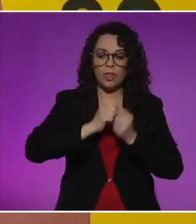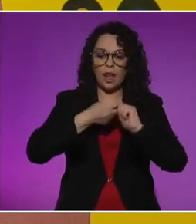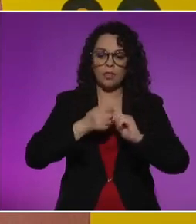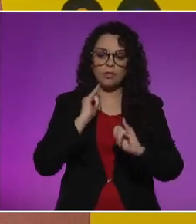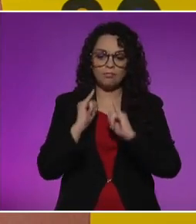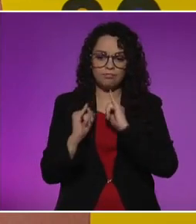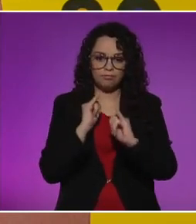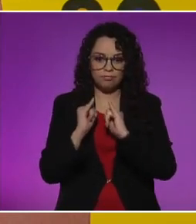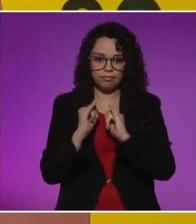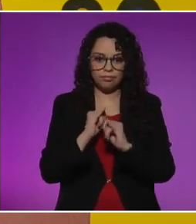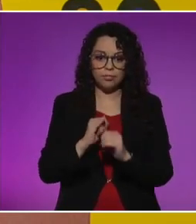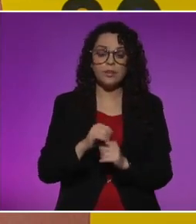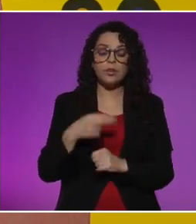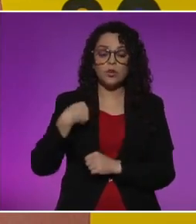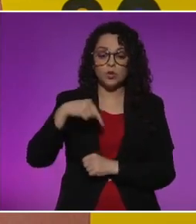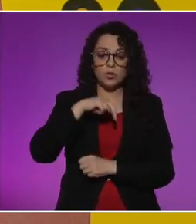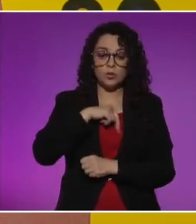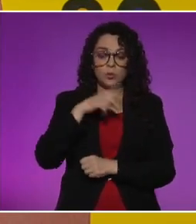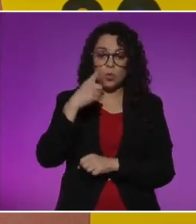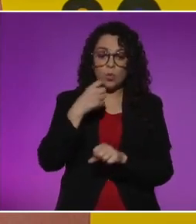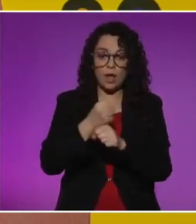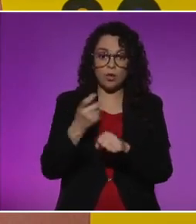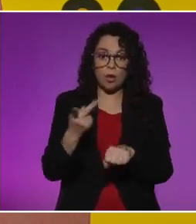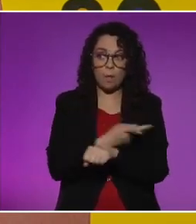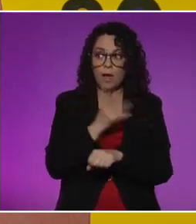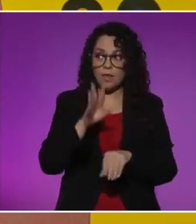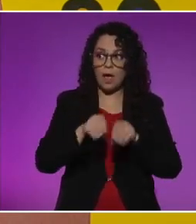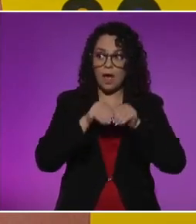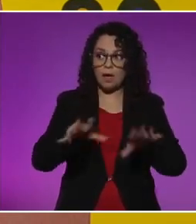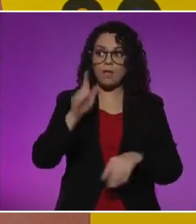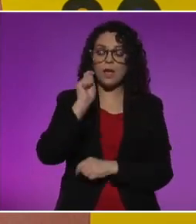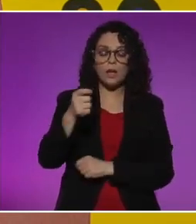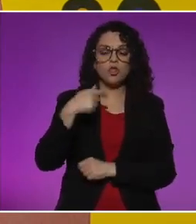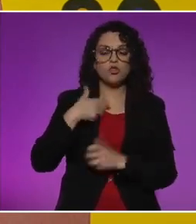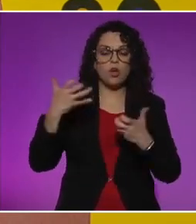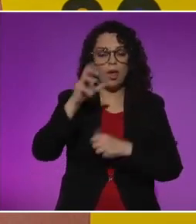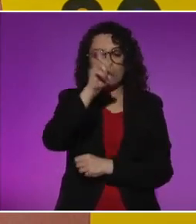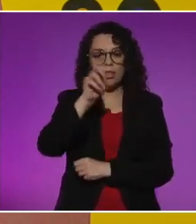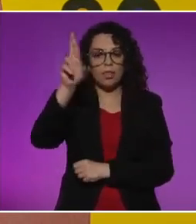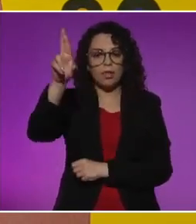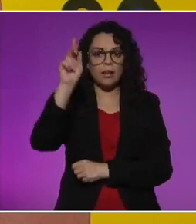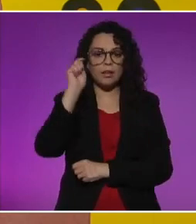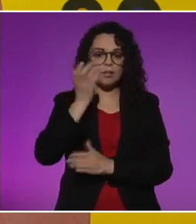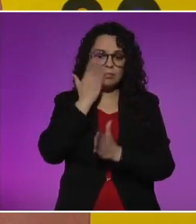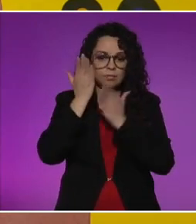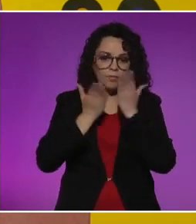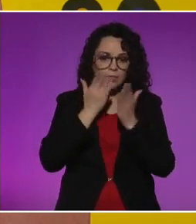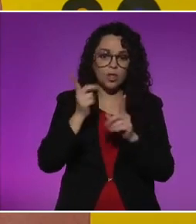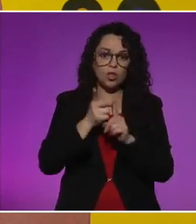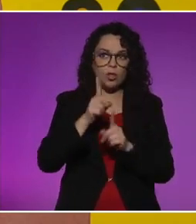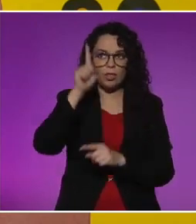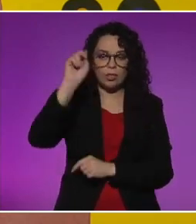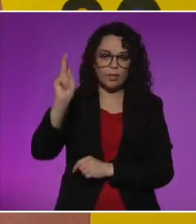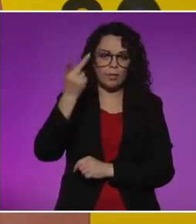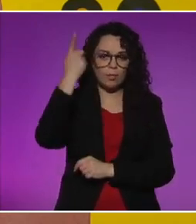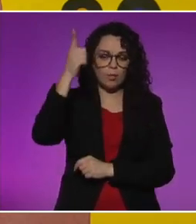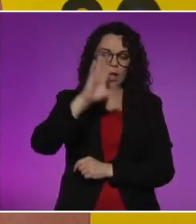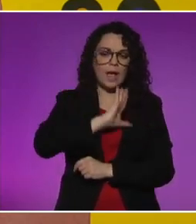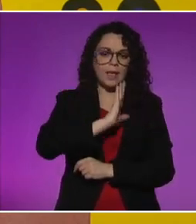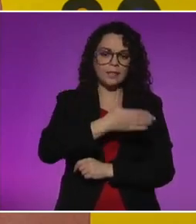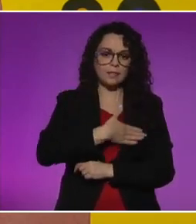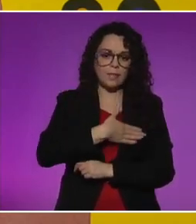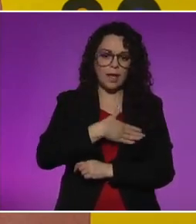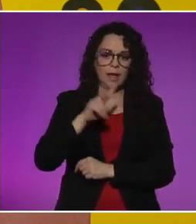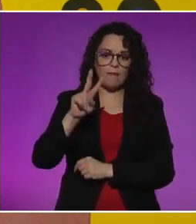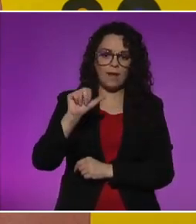edición en tinta la publicamos el año pasado como parte de mi doctorado en la Universidad Politécnica de Valencia, en España. Y el prólogo es